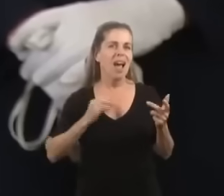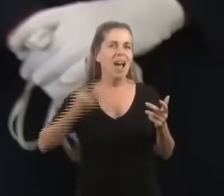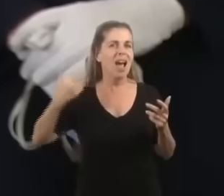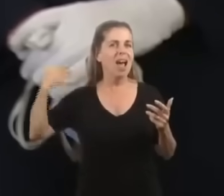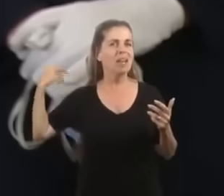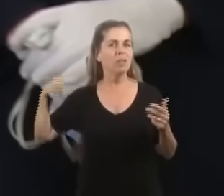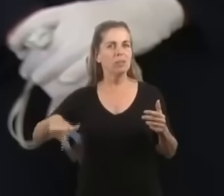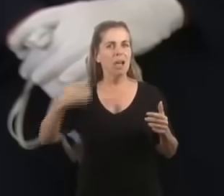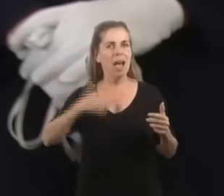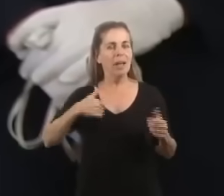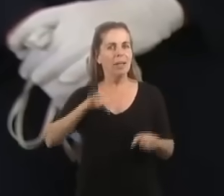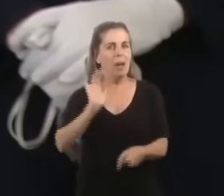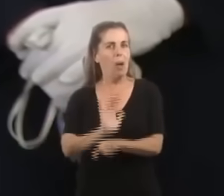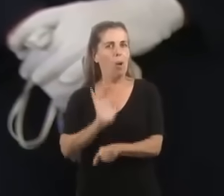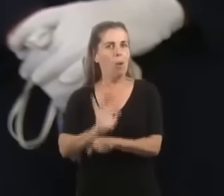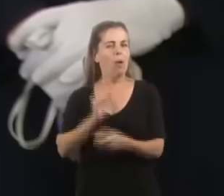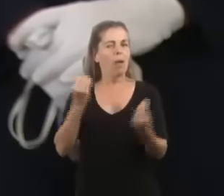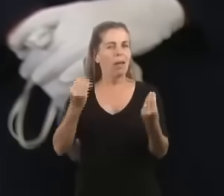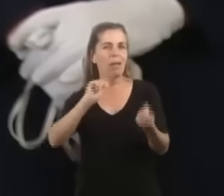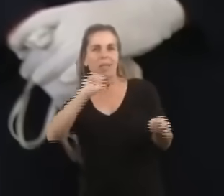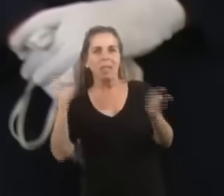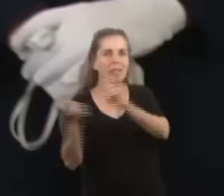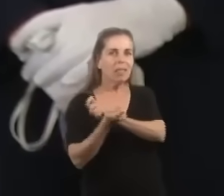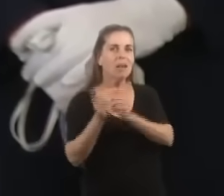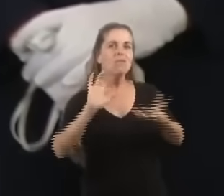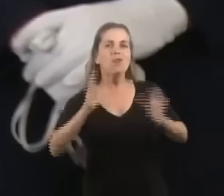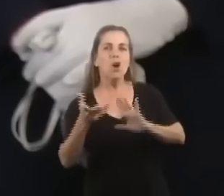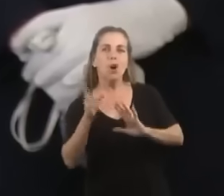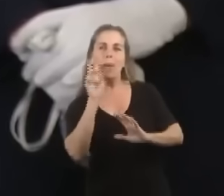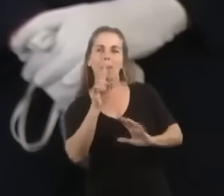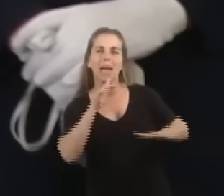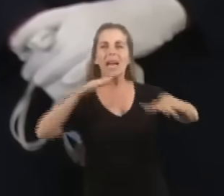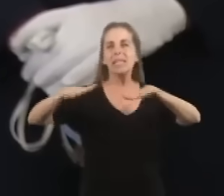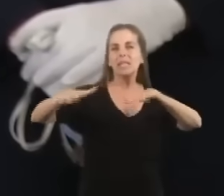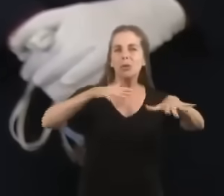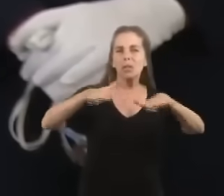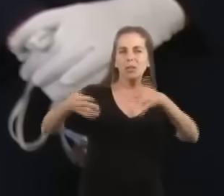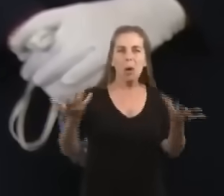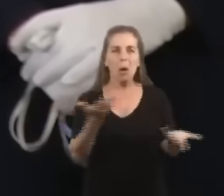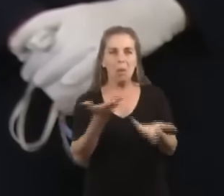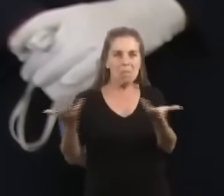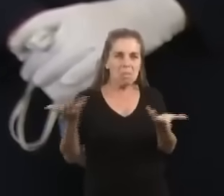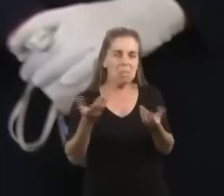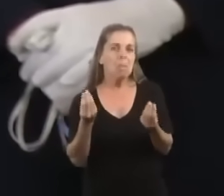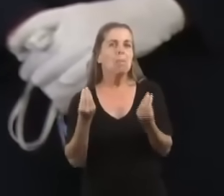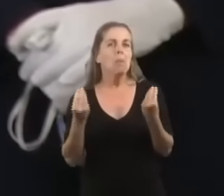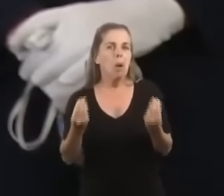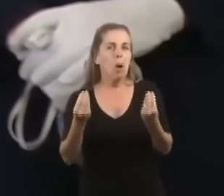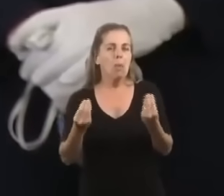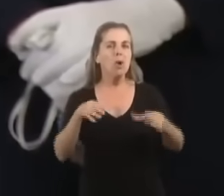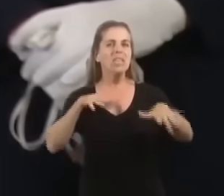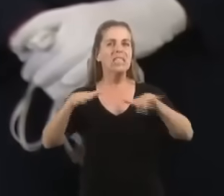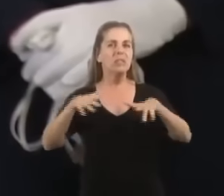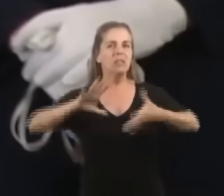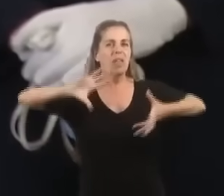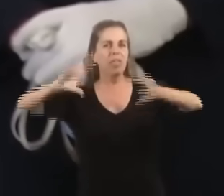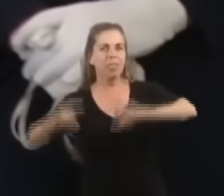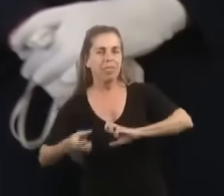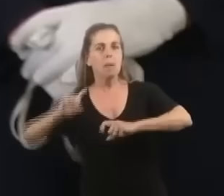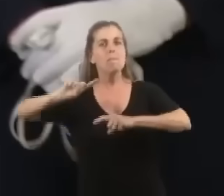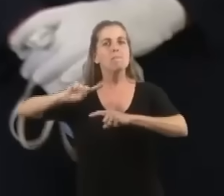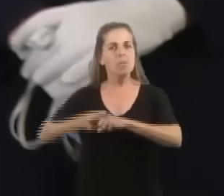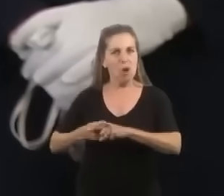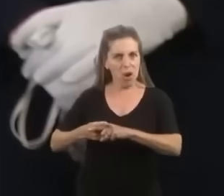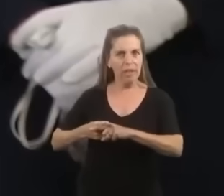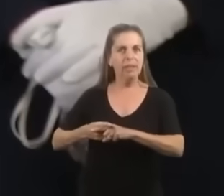intentó dar vuelta a la lente con la que observamos la realidad a través de malabares teóricos nefastos la política trató de